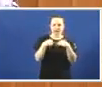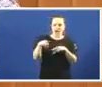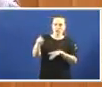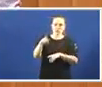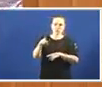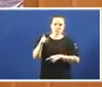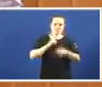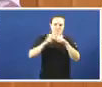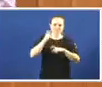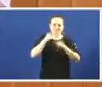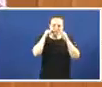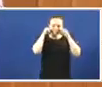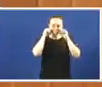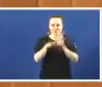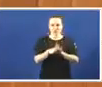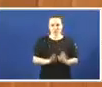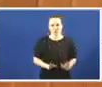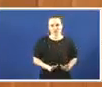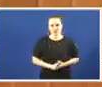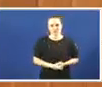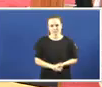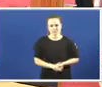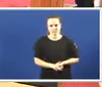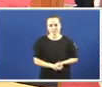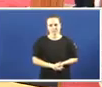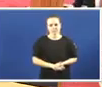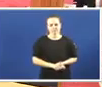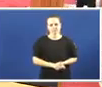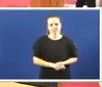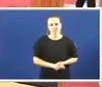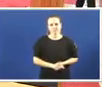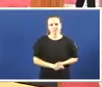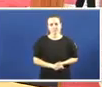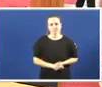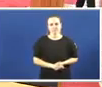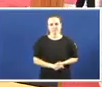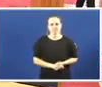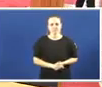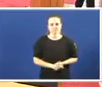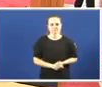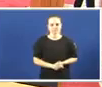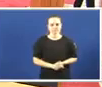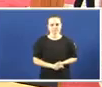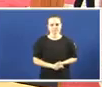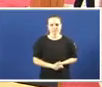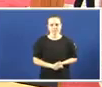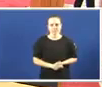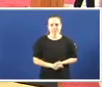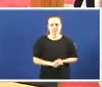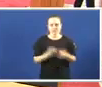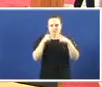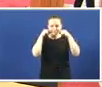No, pero ben sei o que digo. E non vou deixar que o sorriso da cara mo